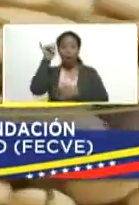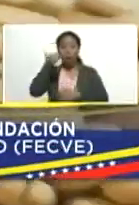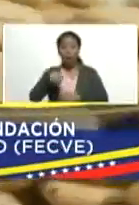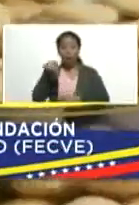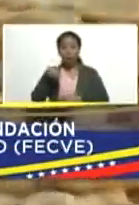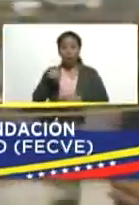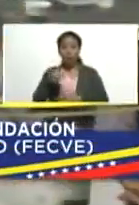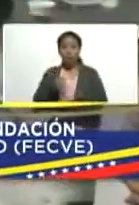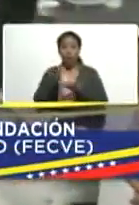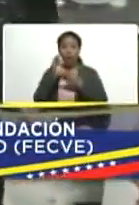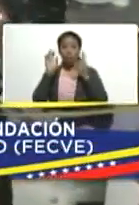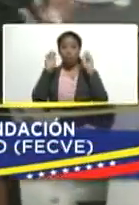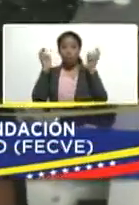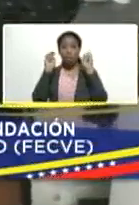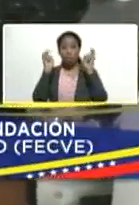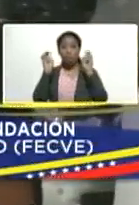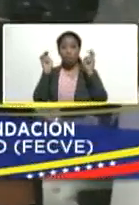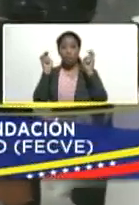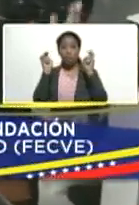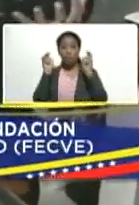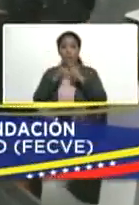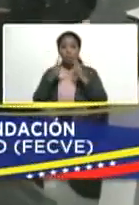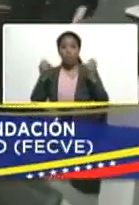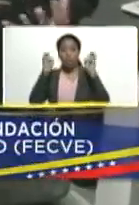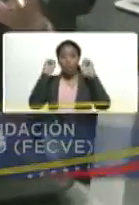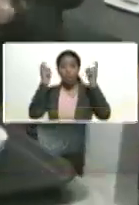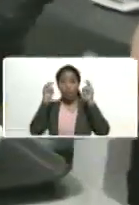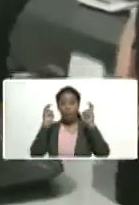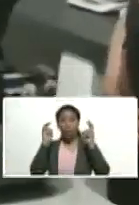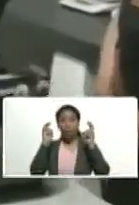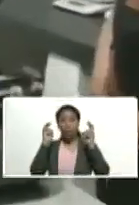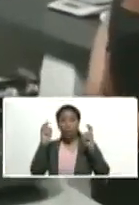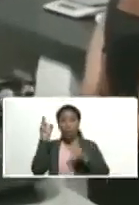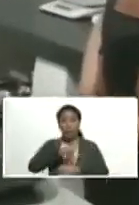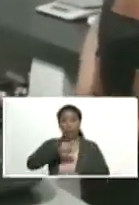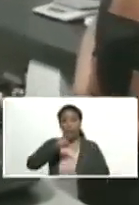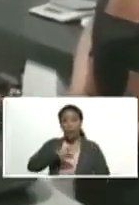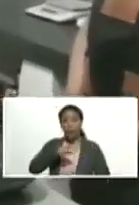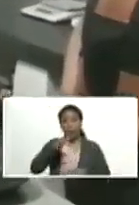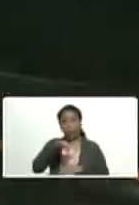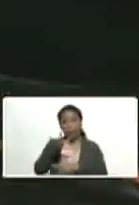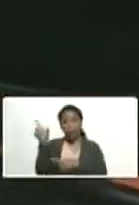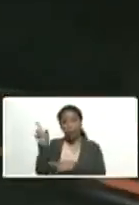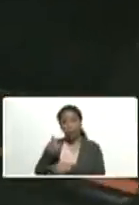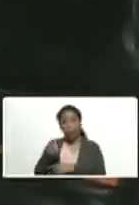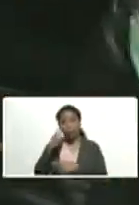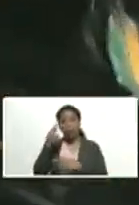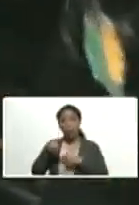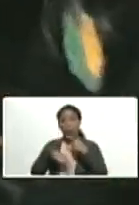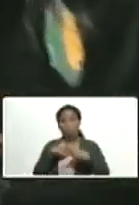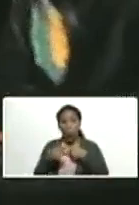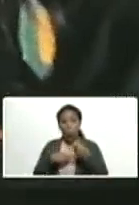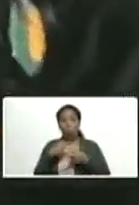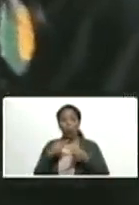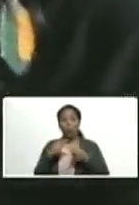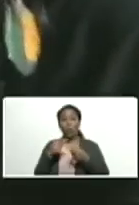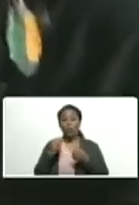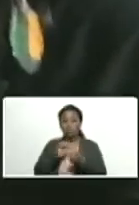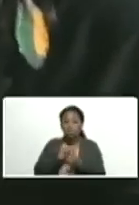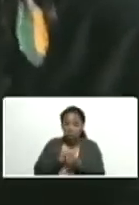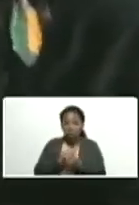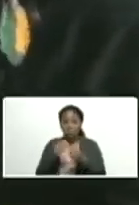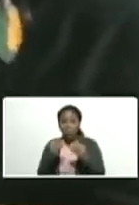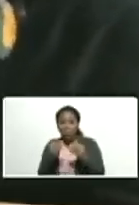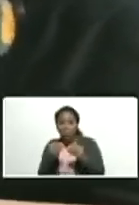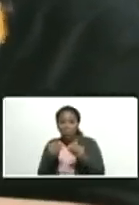café pergamino, se harán todos los análisis físicos requeridos para ello, como color, humedad, densidad. Luego de